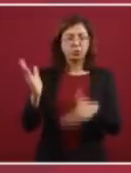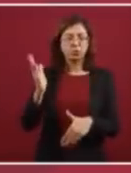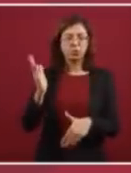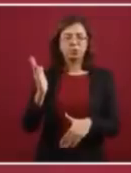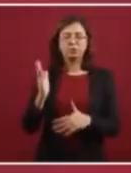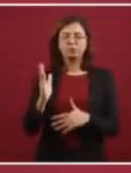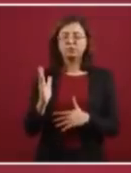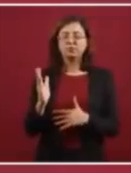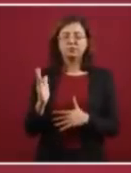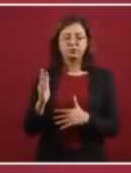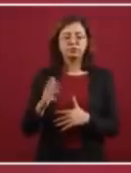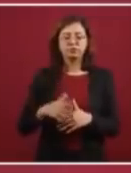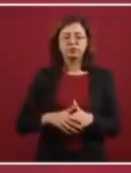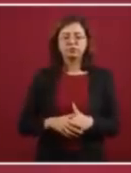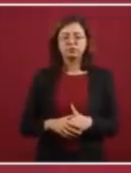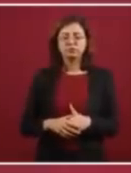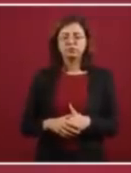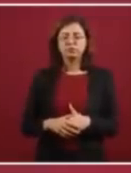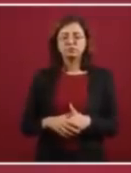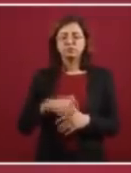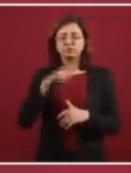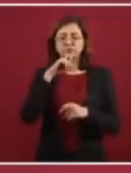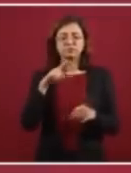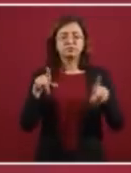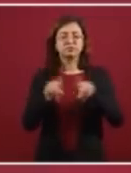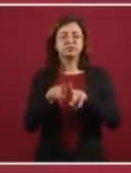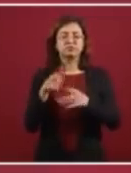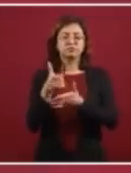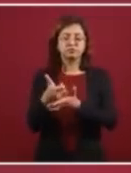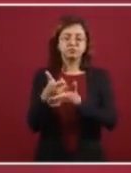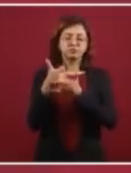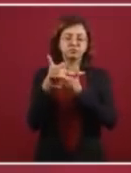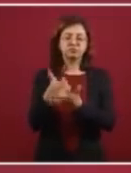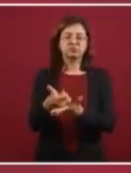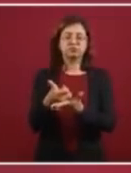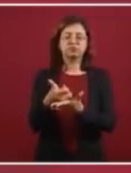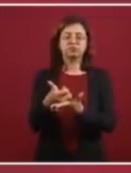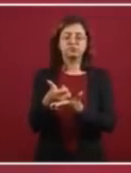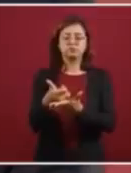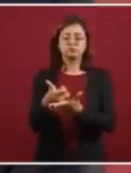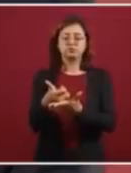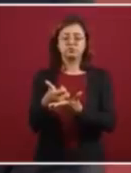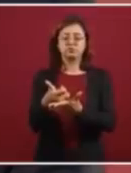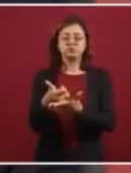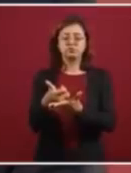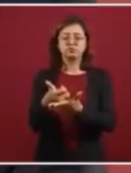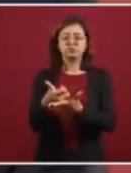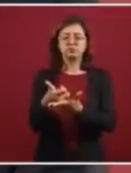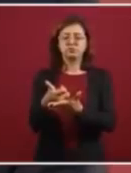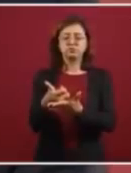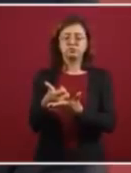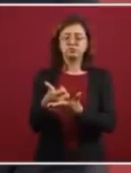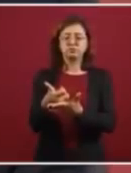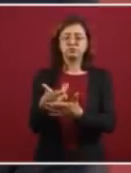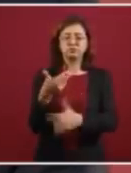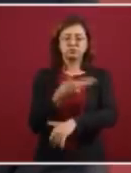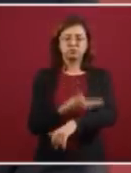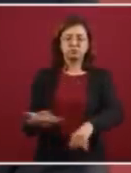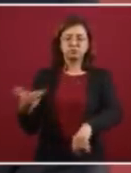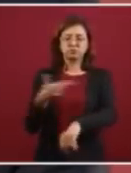han ayudado en la concepción para el manejo